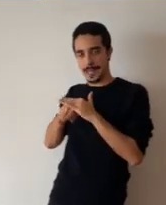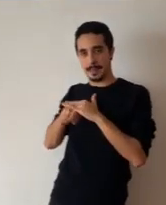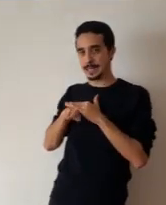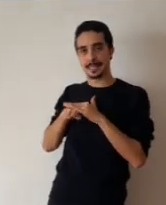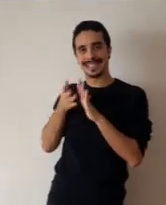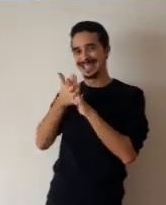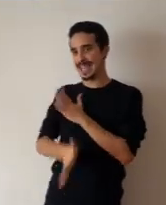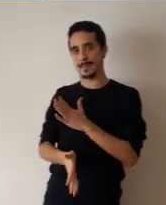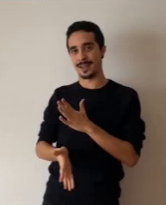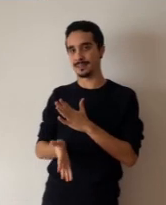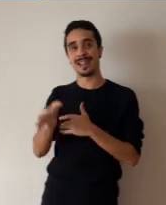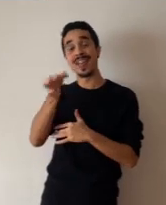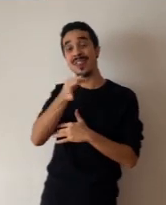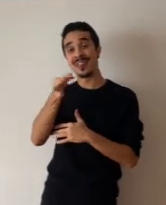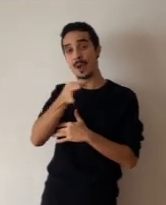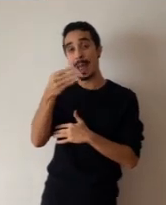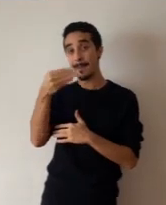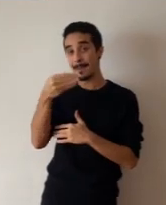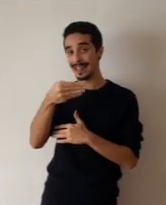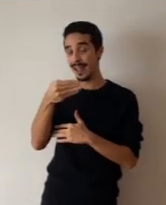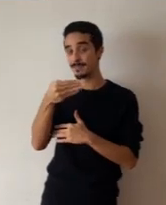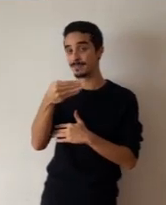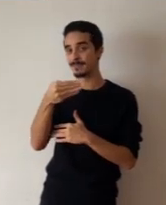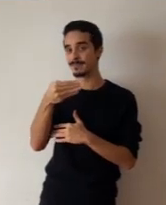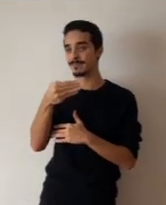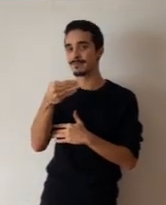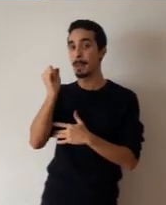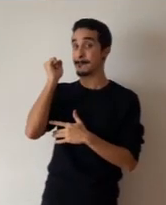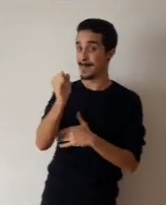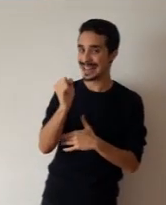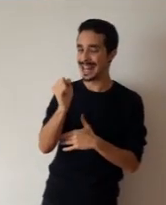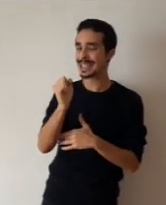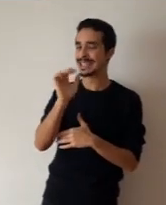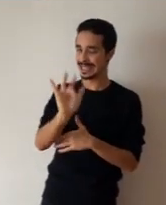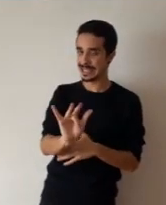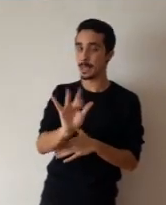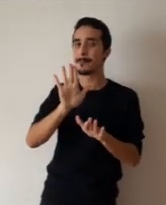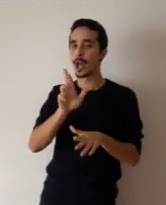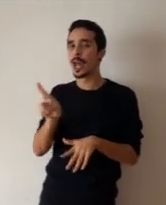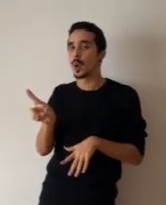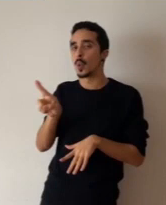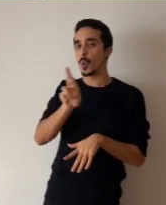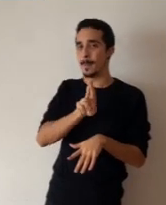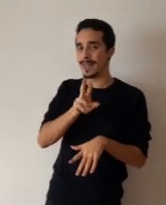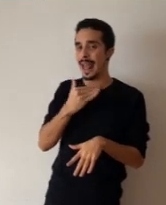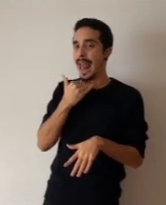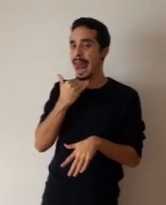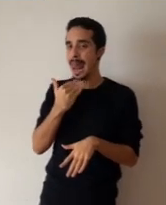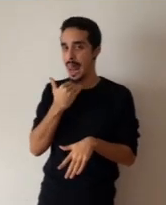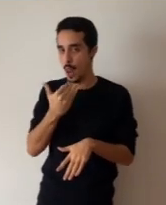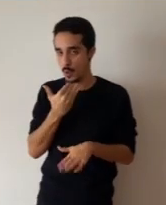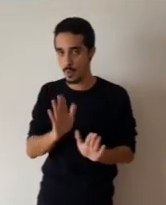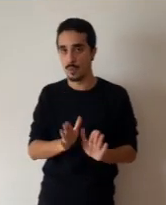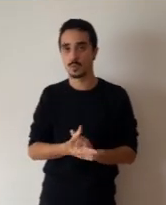reserva pancreática, que la célula beta posiblemente la matan, pero recupera